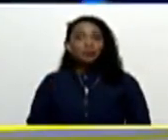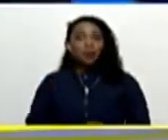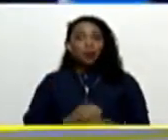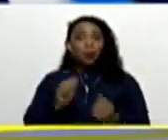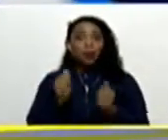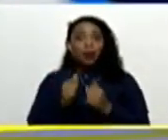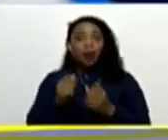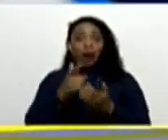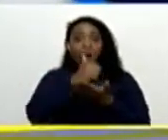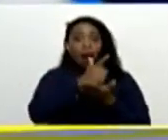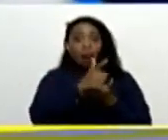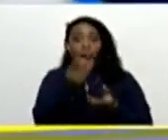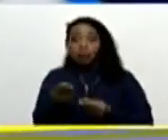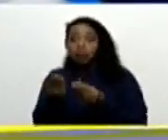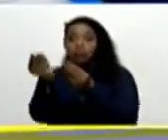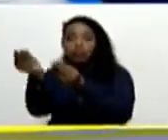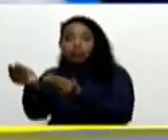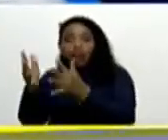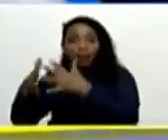Estados Unidos de Norteamérica,